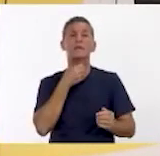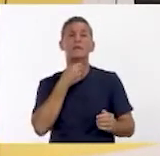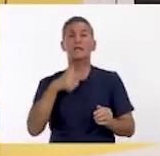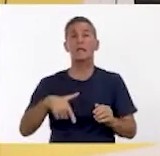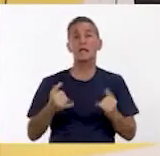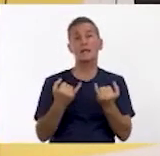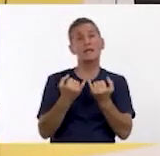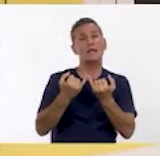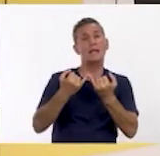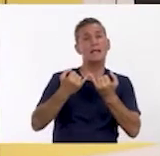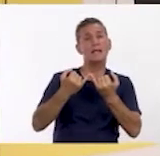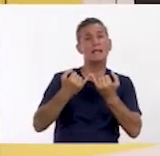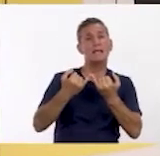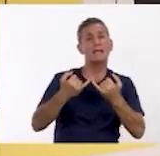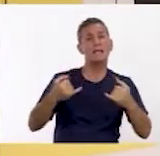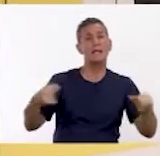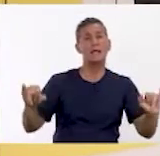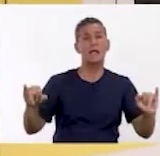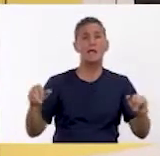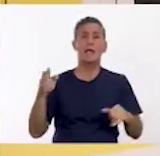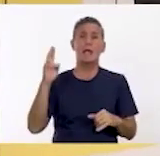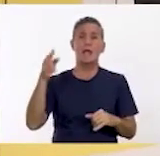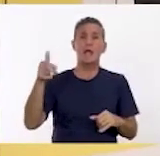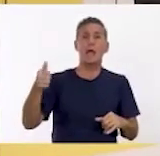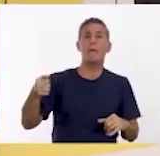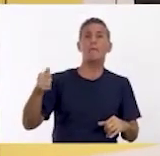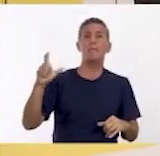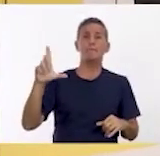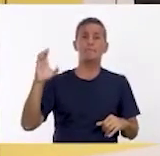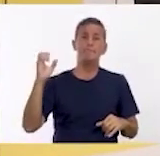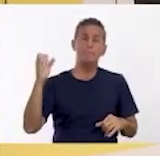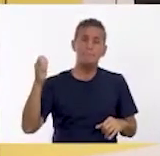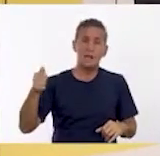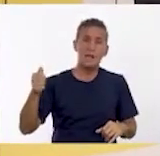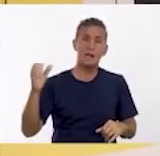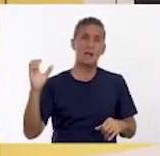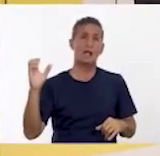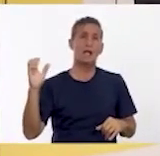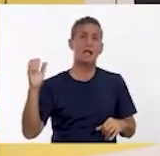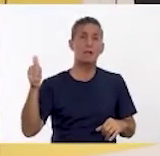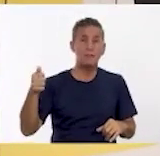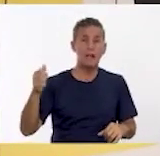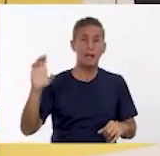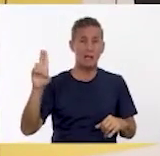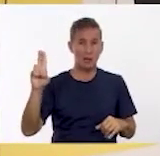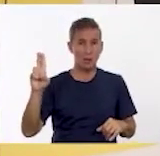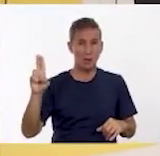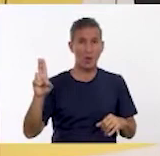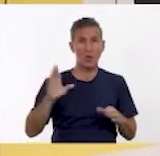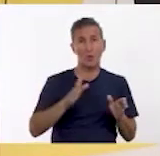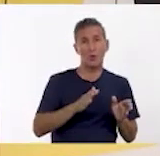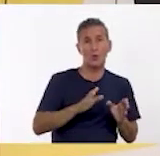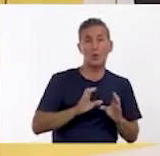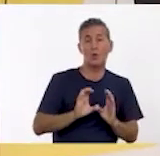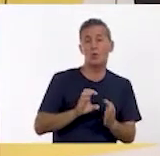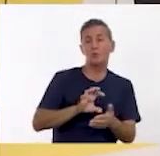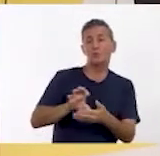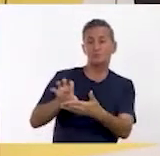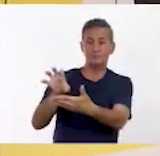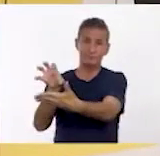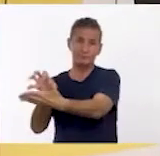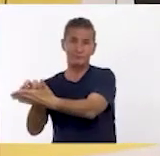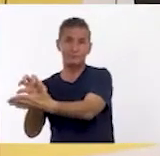mundo, está, por ejemplo, en la independencia de Palau y de Timor, países del área de